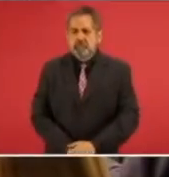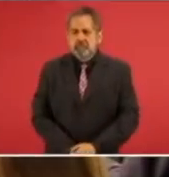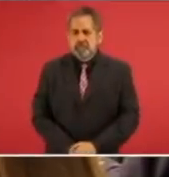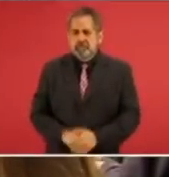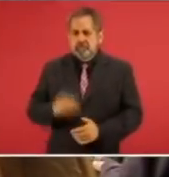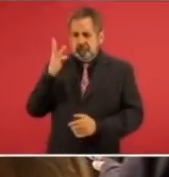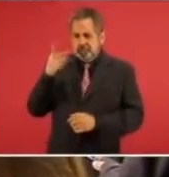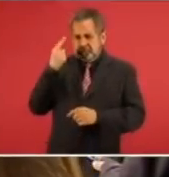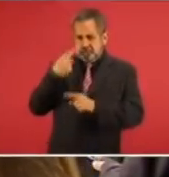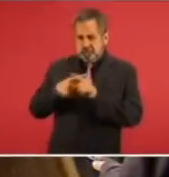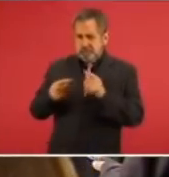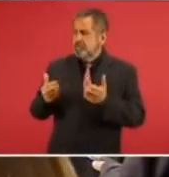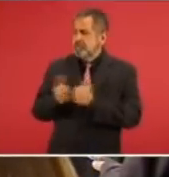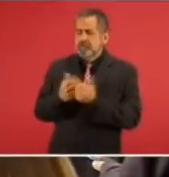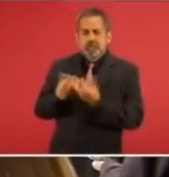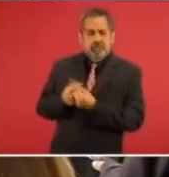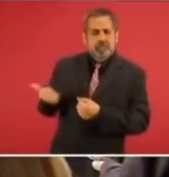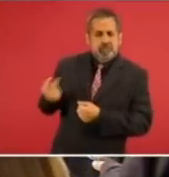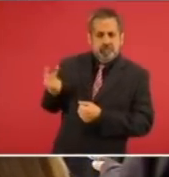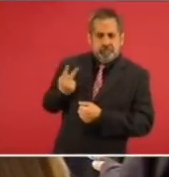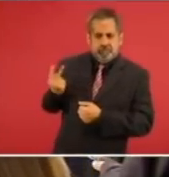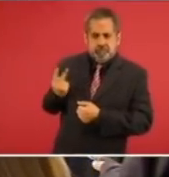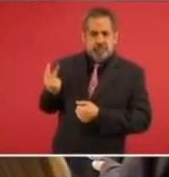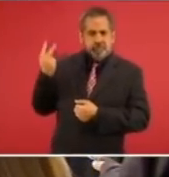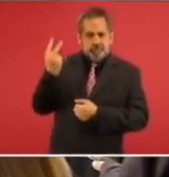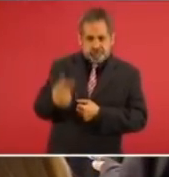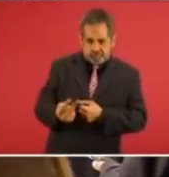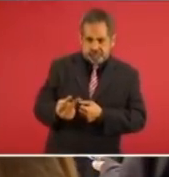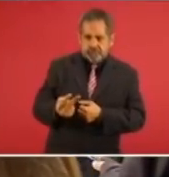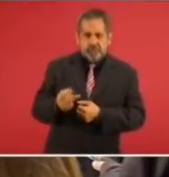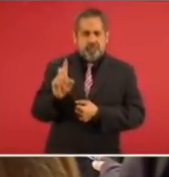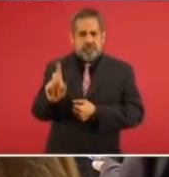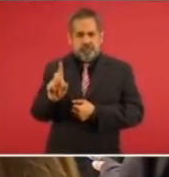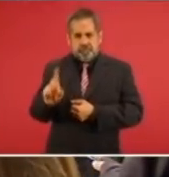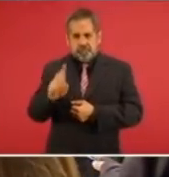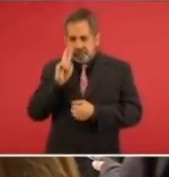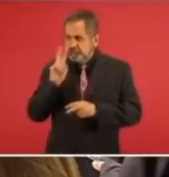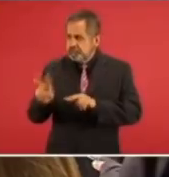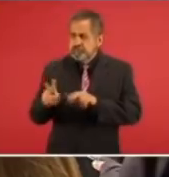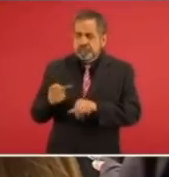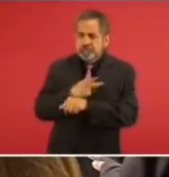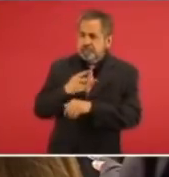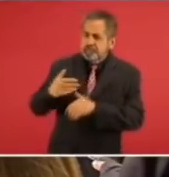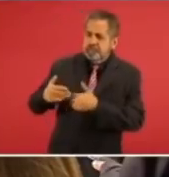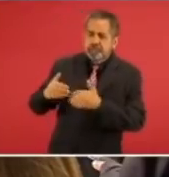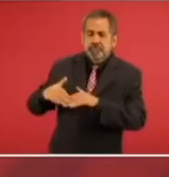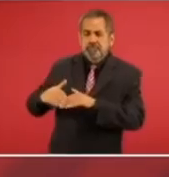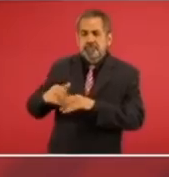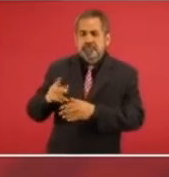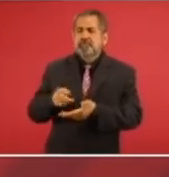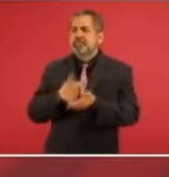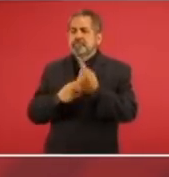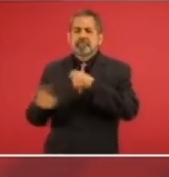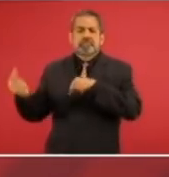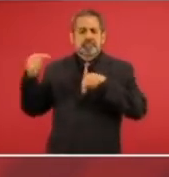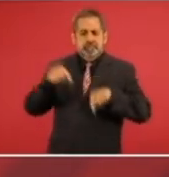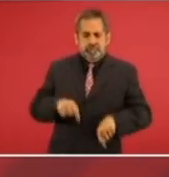Tres y media, voy con el ingeniero el domingo a ver ese tramo y regresamos